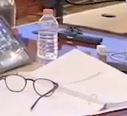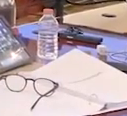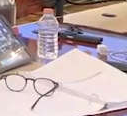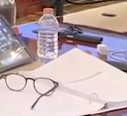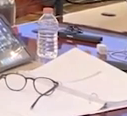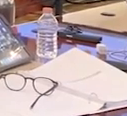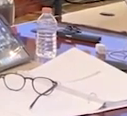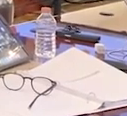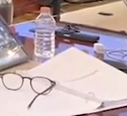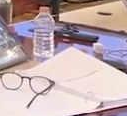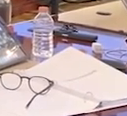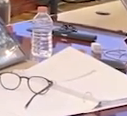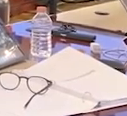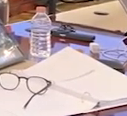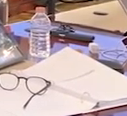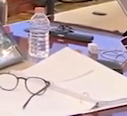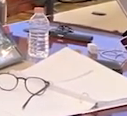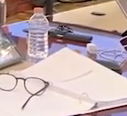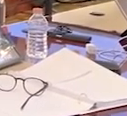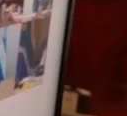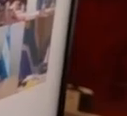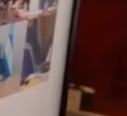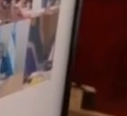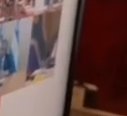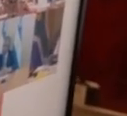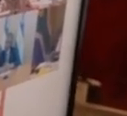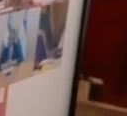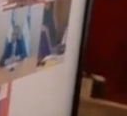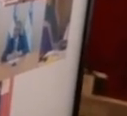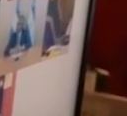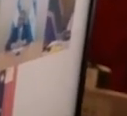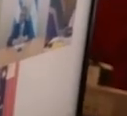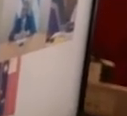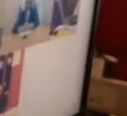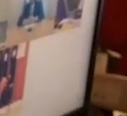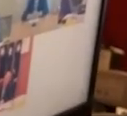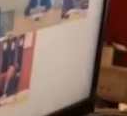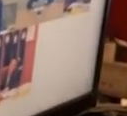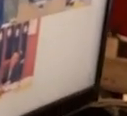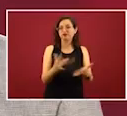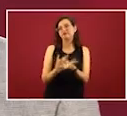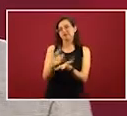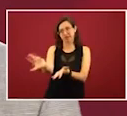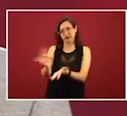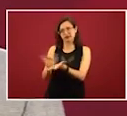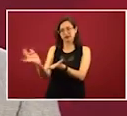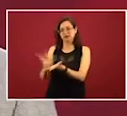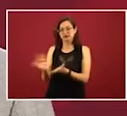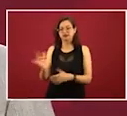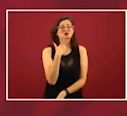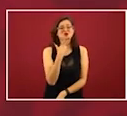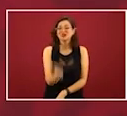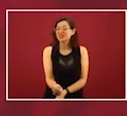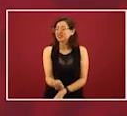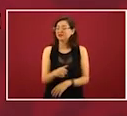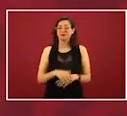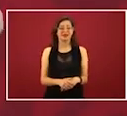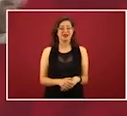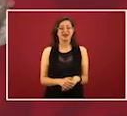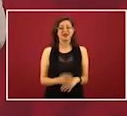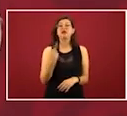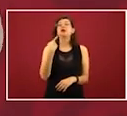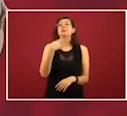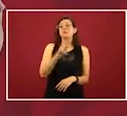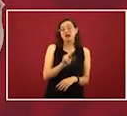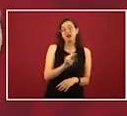de incertidumbre es cuando más se necesita de un líder, porque no sabemos cuándo volveremos a la normalidad. En tiempos complejos, en tiempos